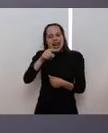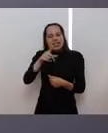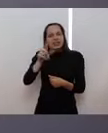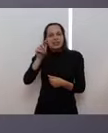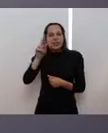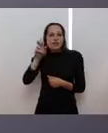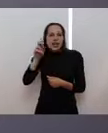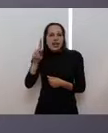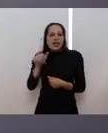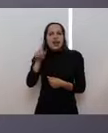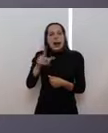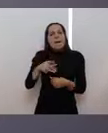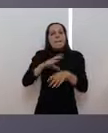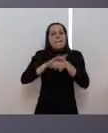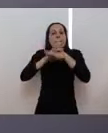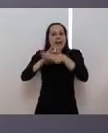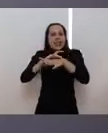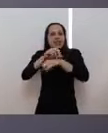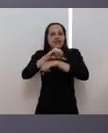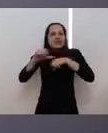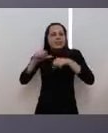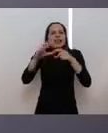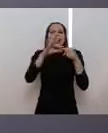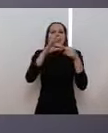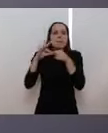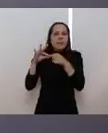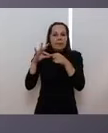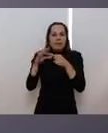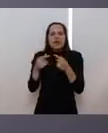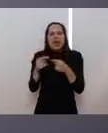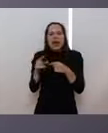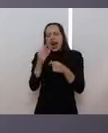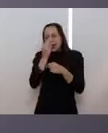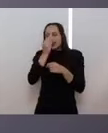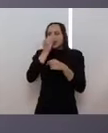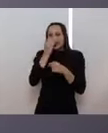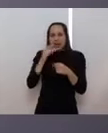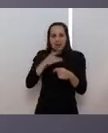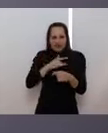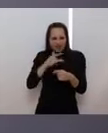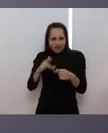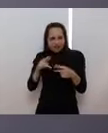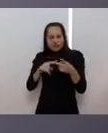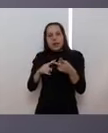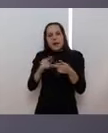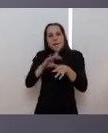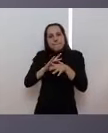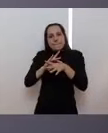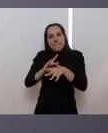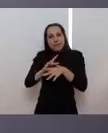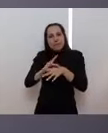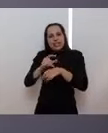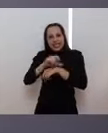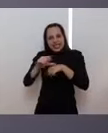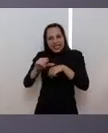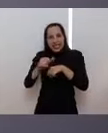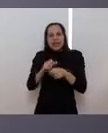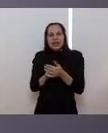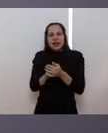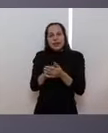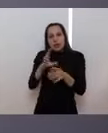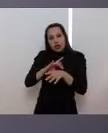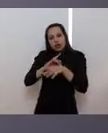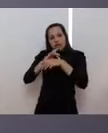que él es médico y cirujano especialista en anestesia cardiovascular medicina crítica y cuidados intensivos y